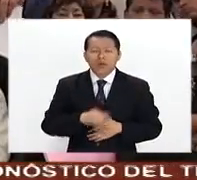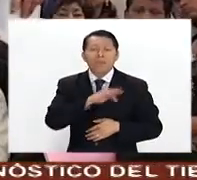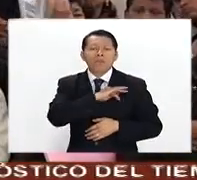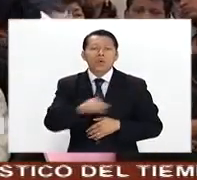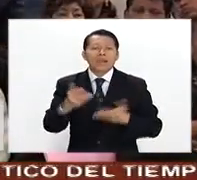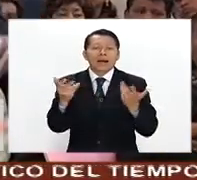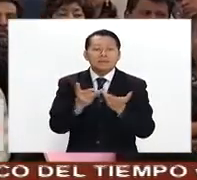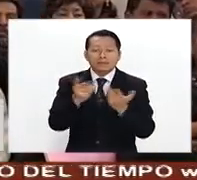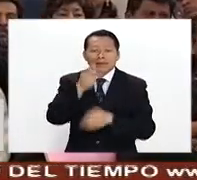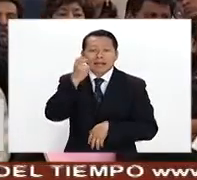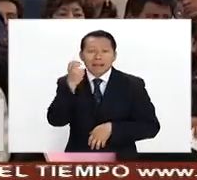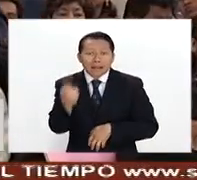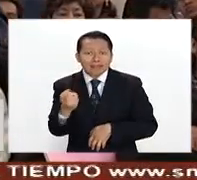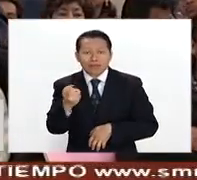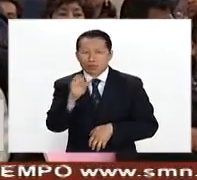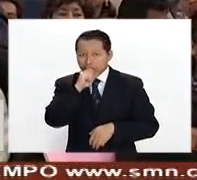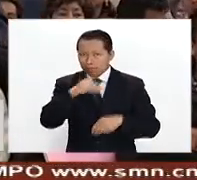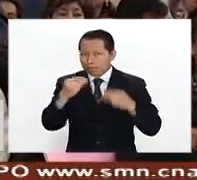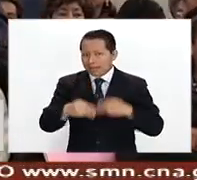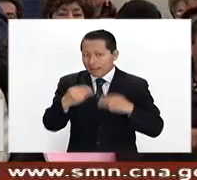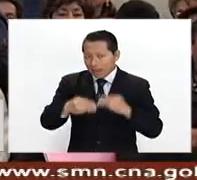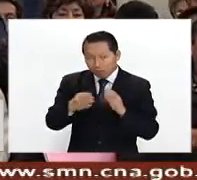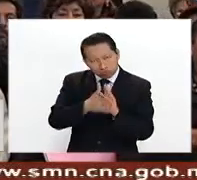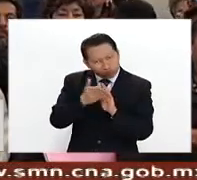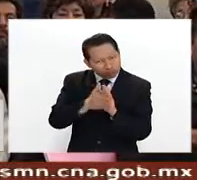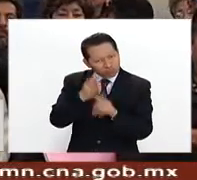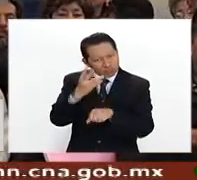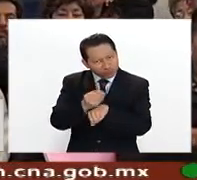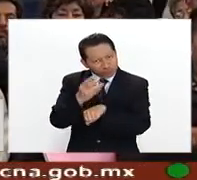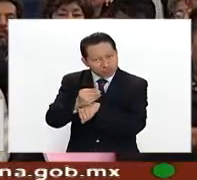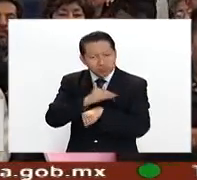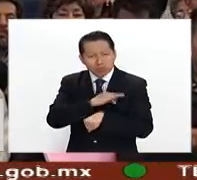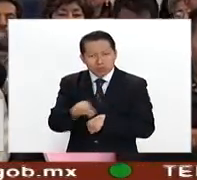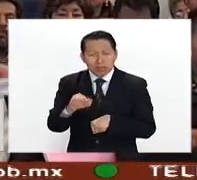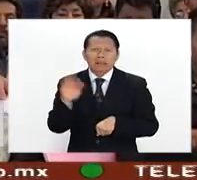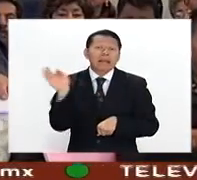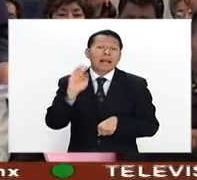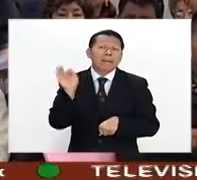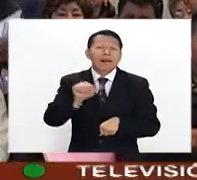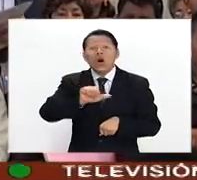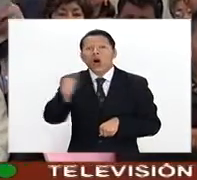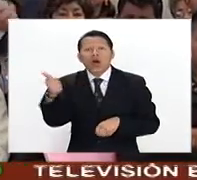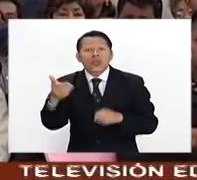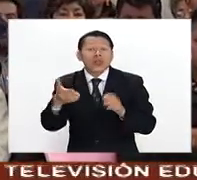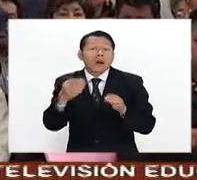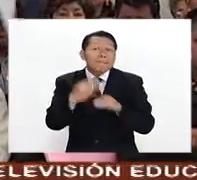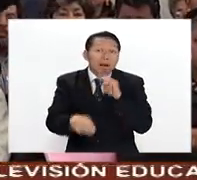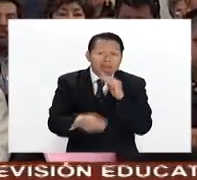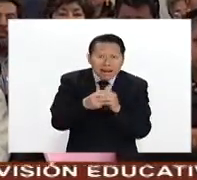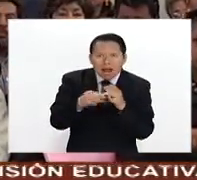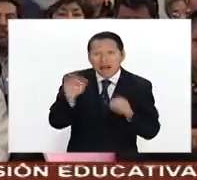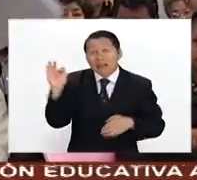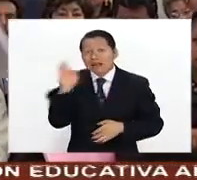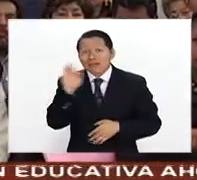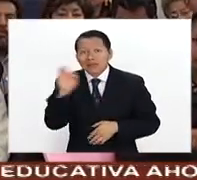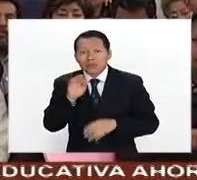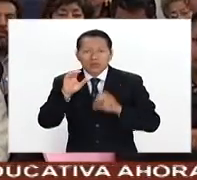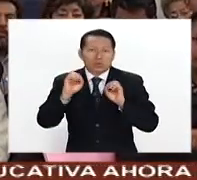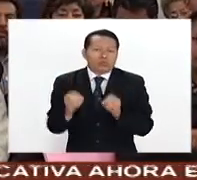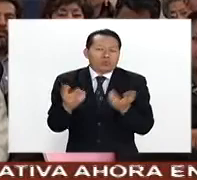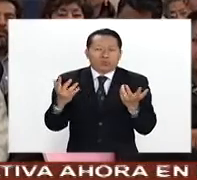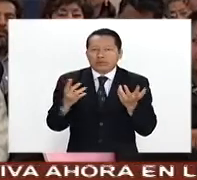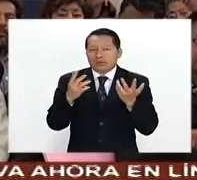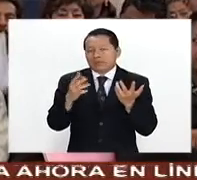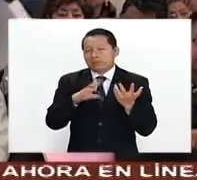y recuperar nuestro mercado, con tal vez otro tipo de materiales, con otro tipo de